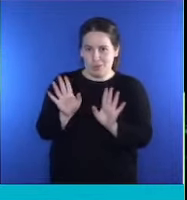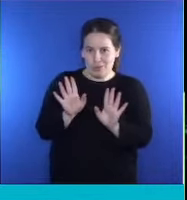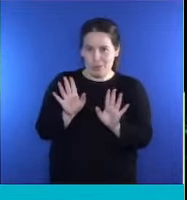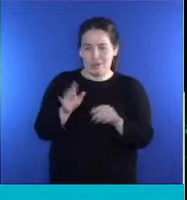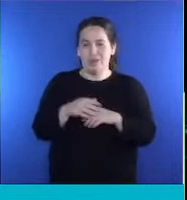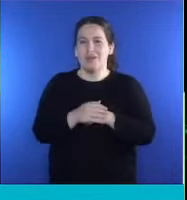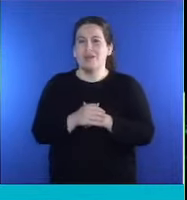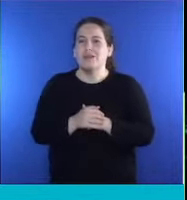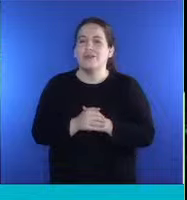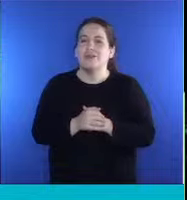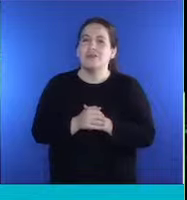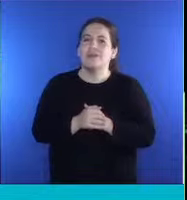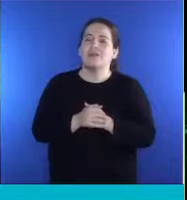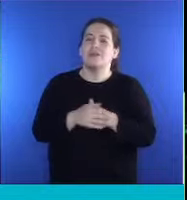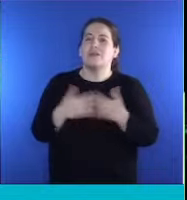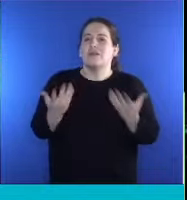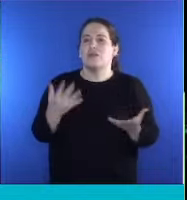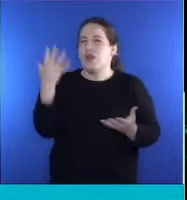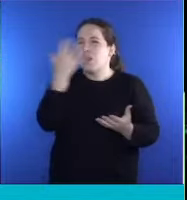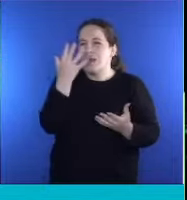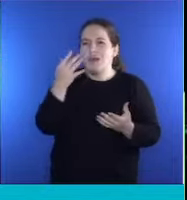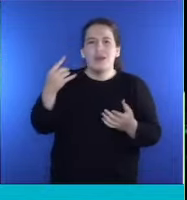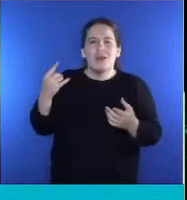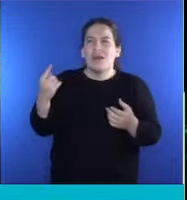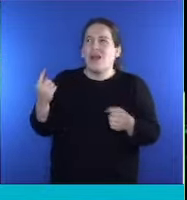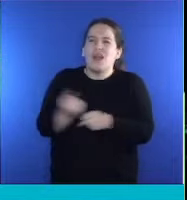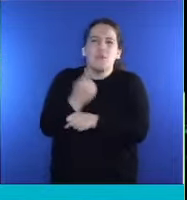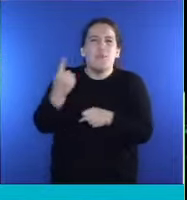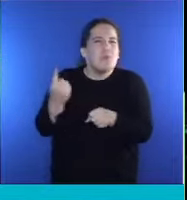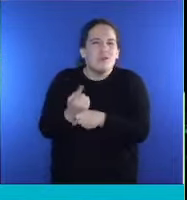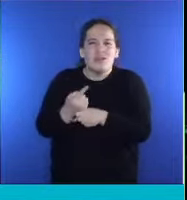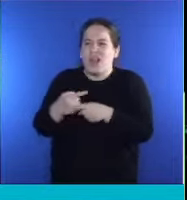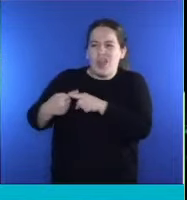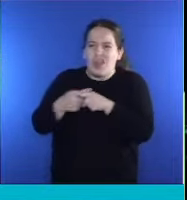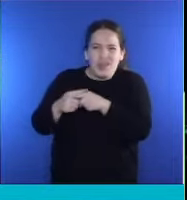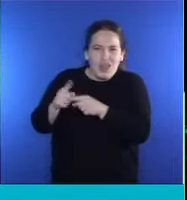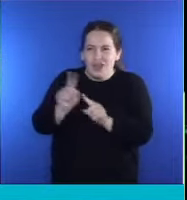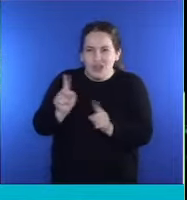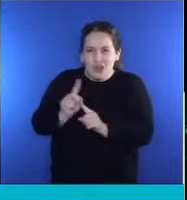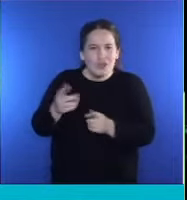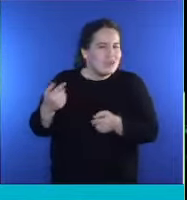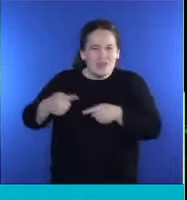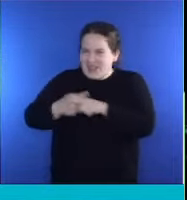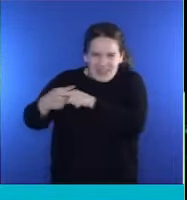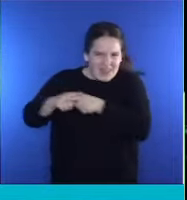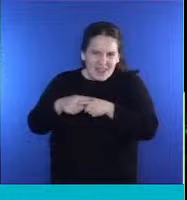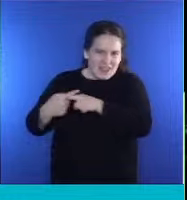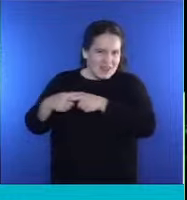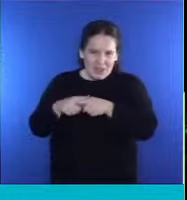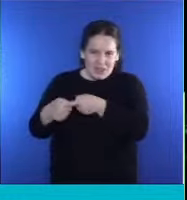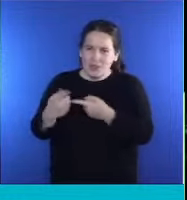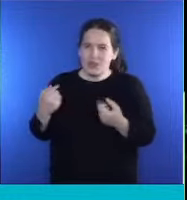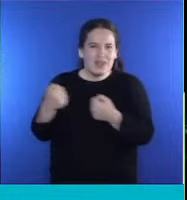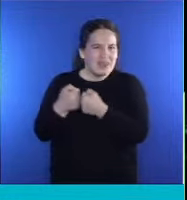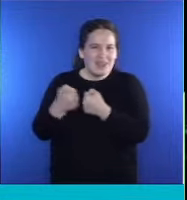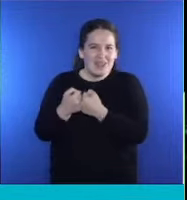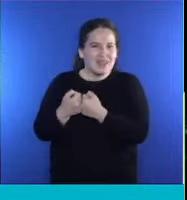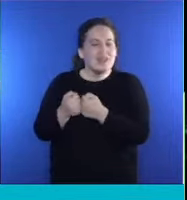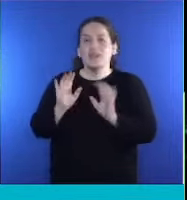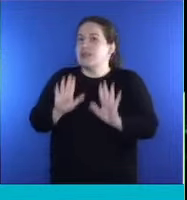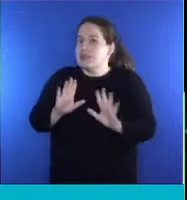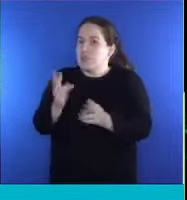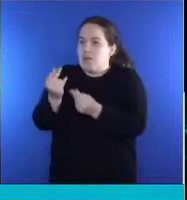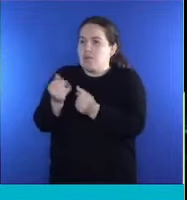electorales y con el Ne era imposible no no combatir pero combatir hasta hasta las últimas consecuencias siempre con armas leales